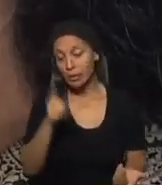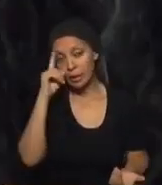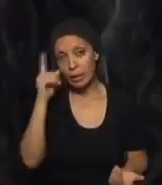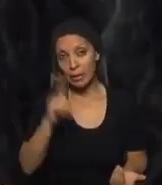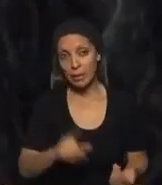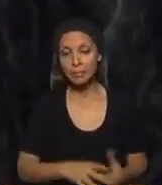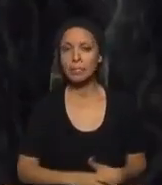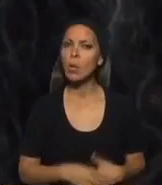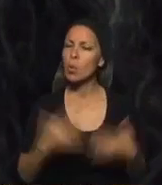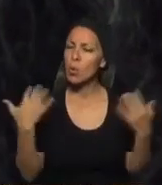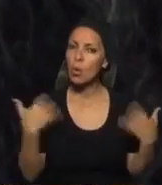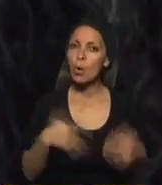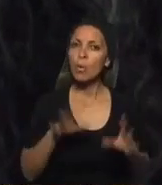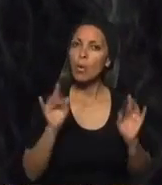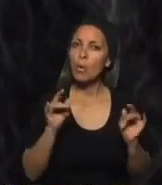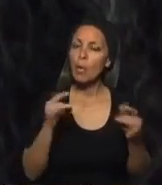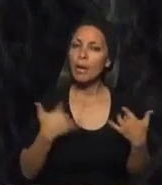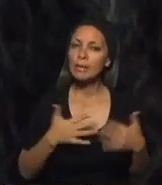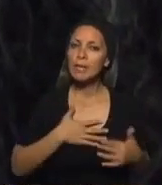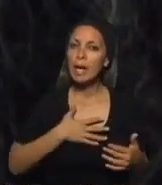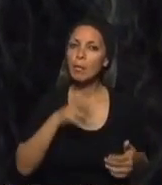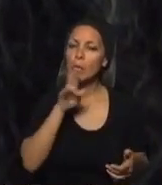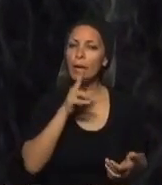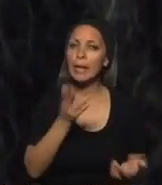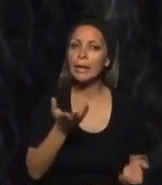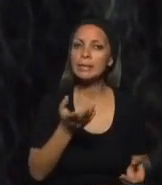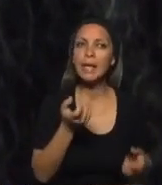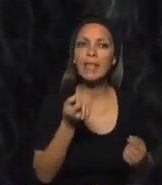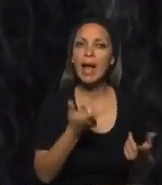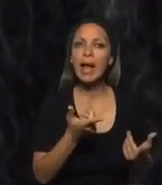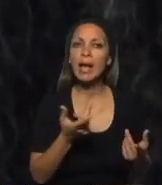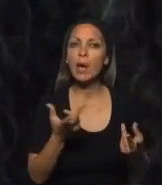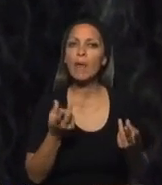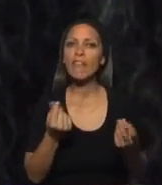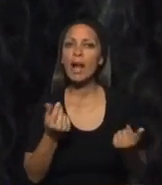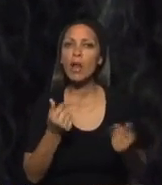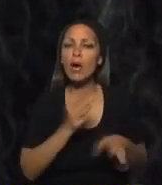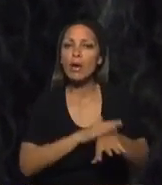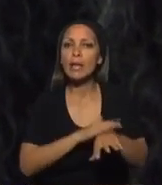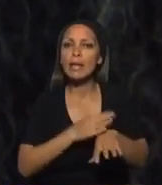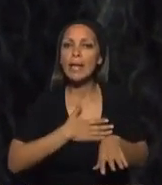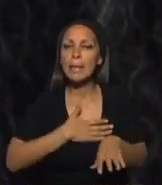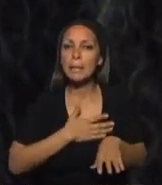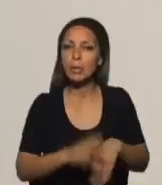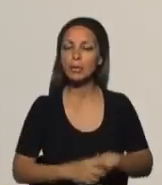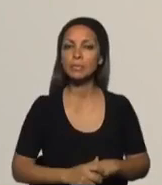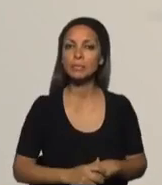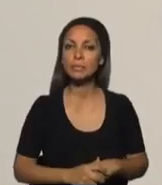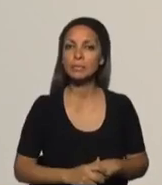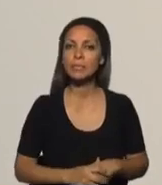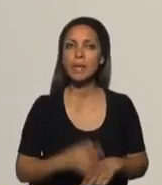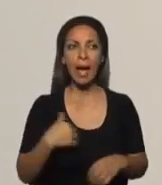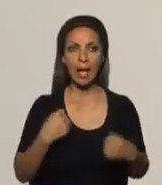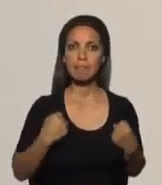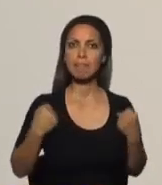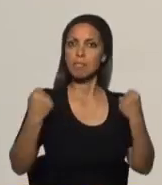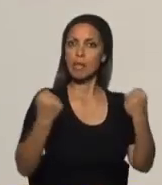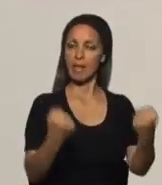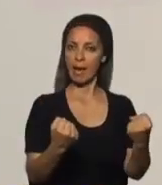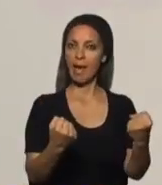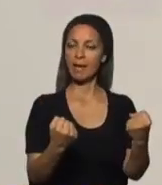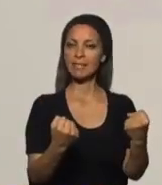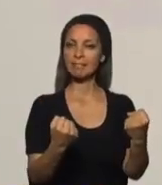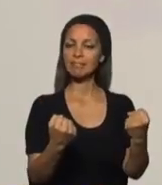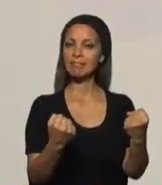nos cuesta a las mujeres ponerle un valor a nuestro tiempo, a nuestro trabajo, a empoderarnos a